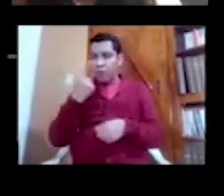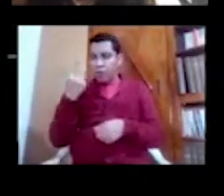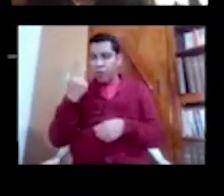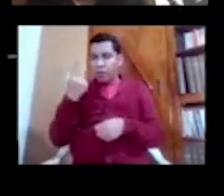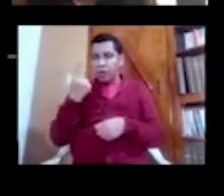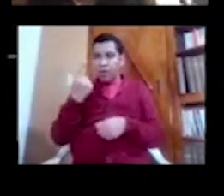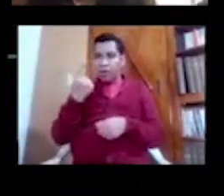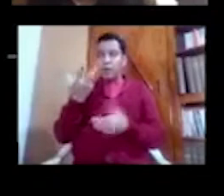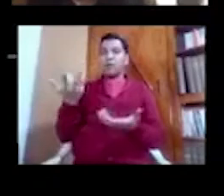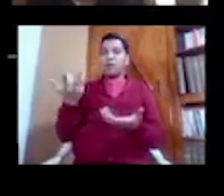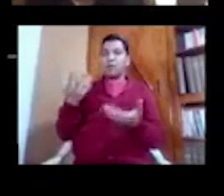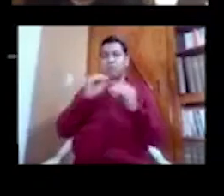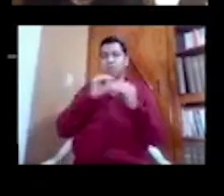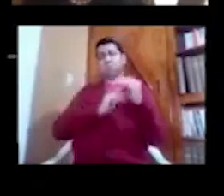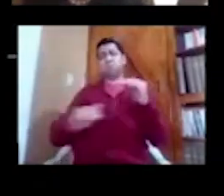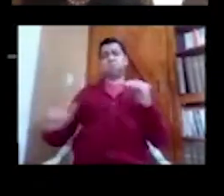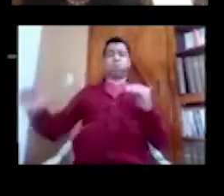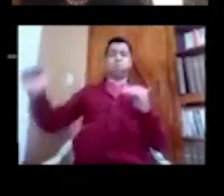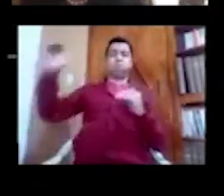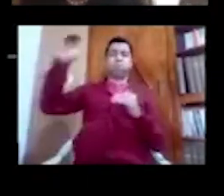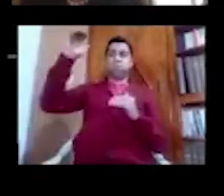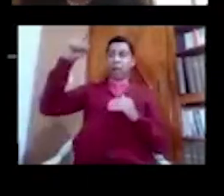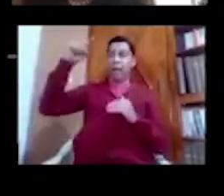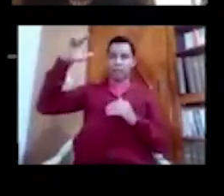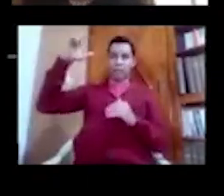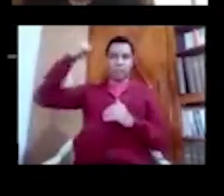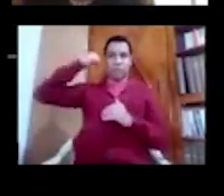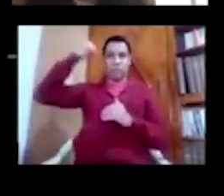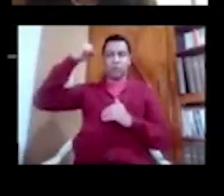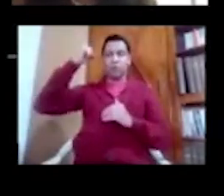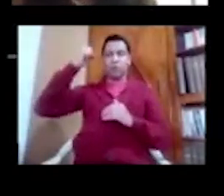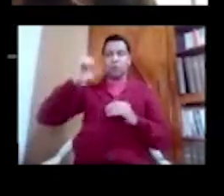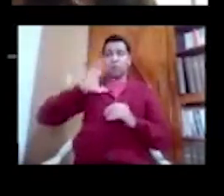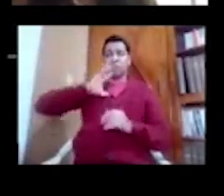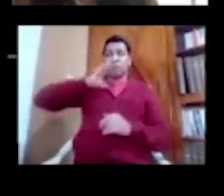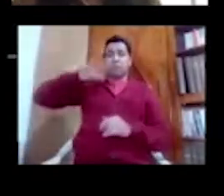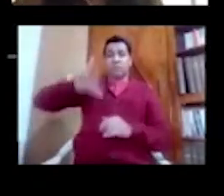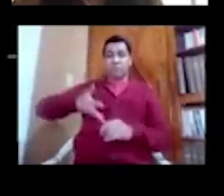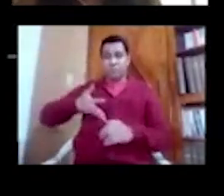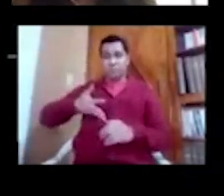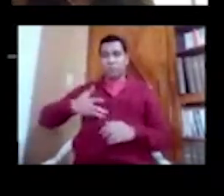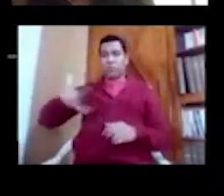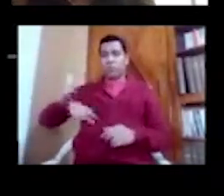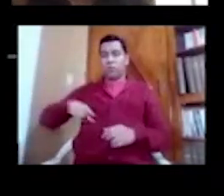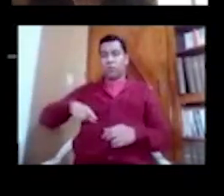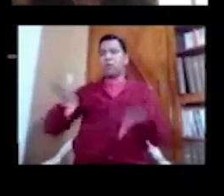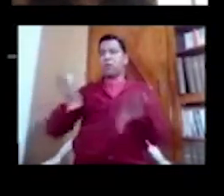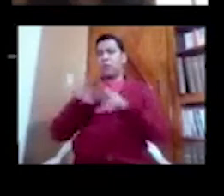cima, digamos, del poder y el prestigio de un linaje gobernante.